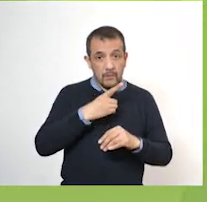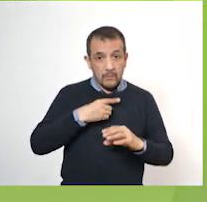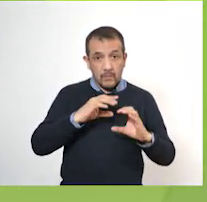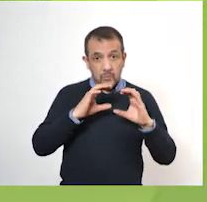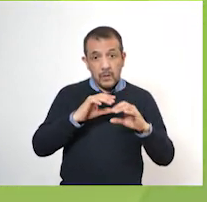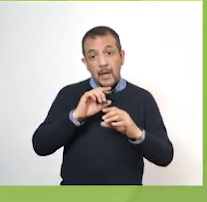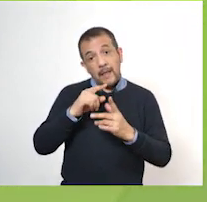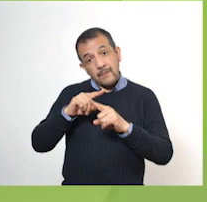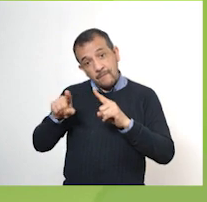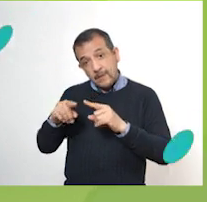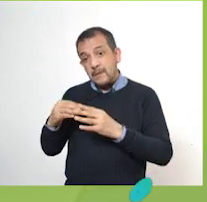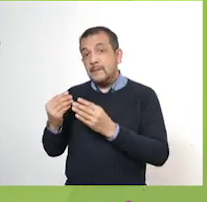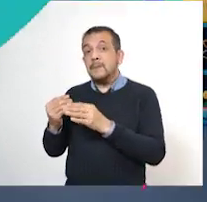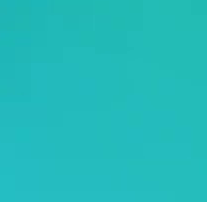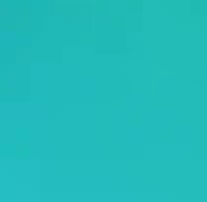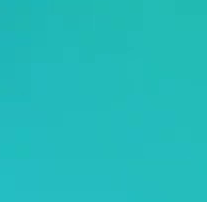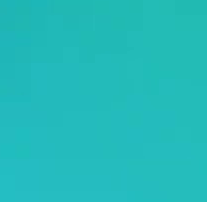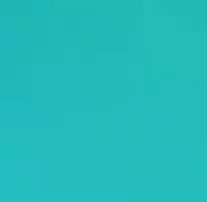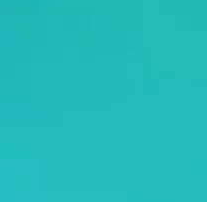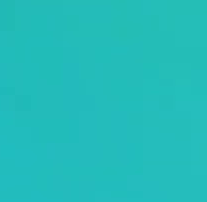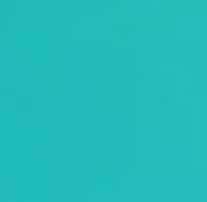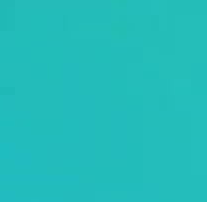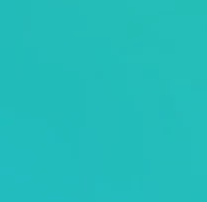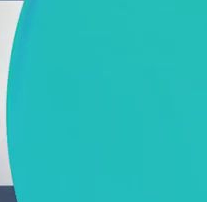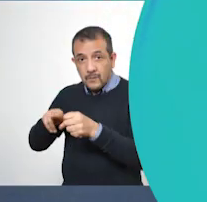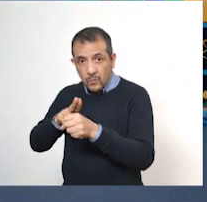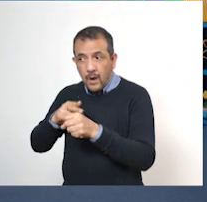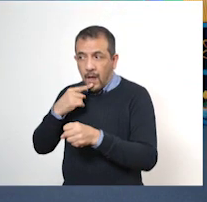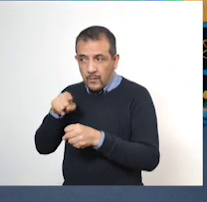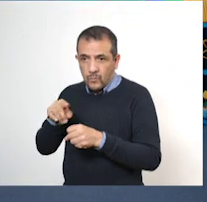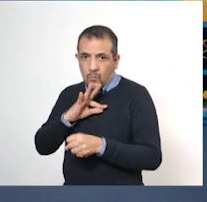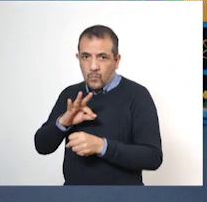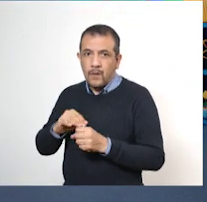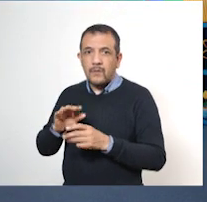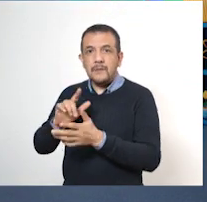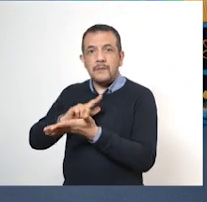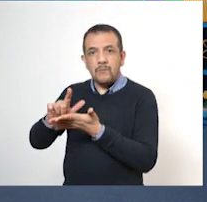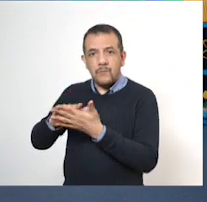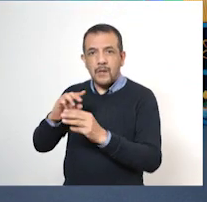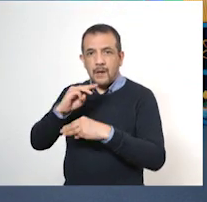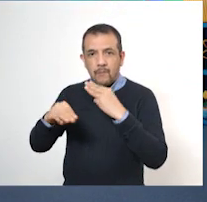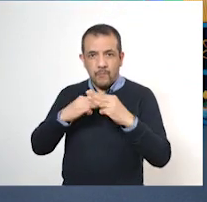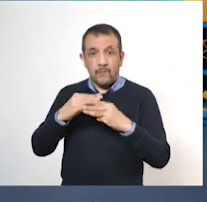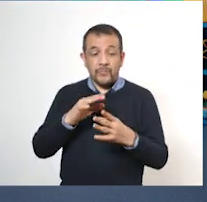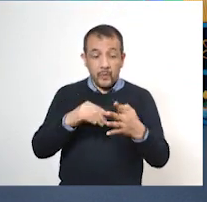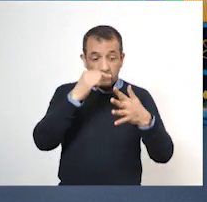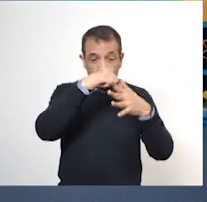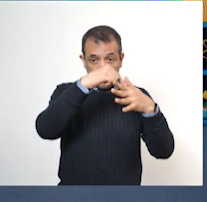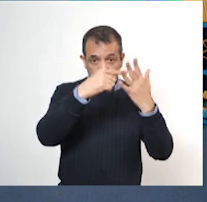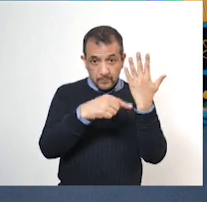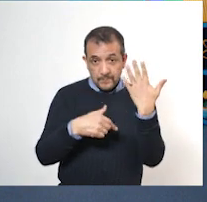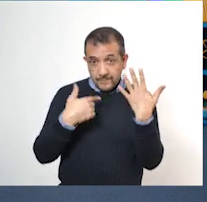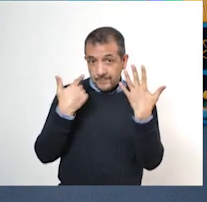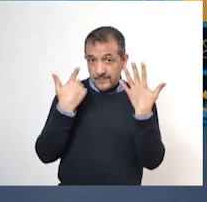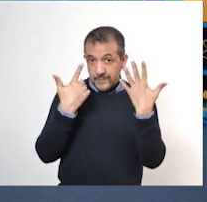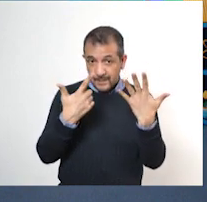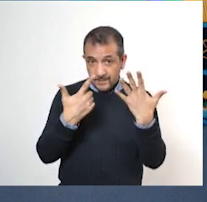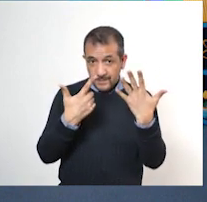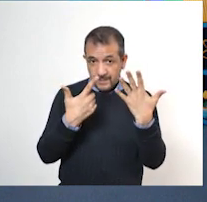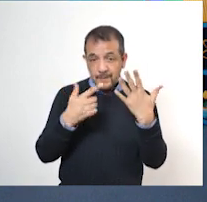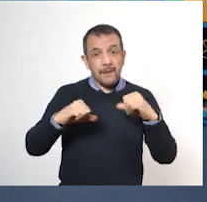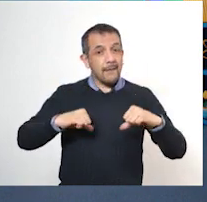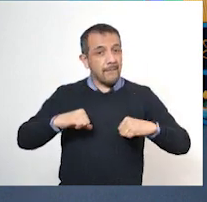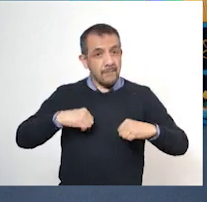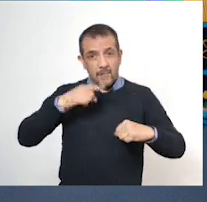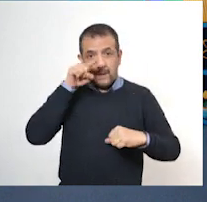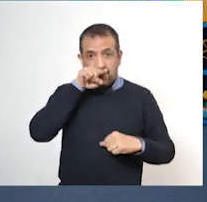comparación con los productos naturales. Y con todo esto, hemos completado las 7 acciones